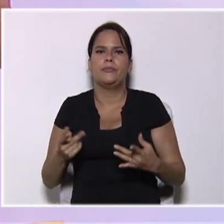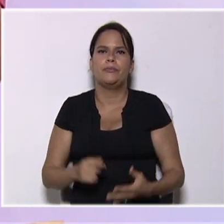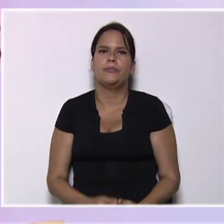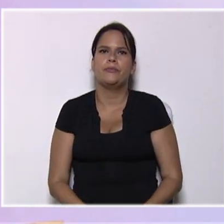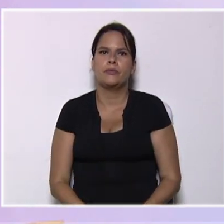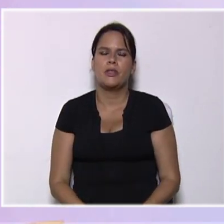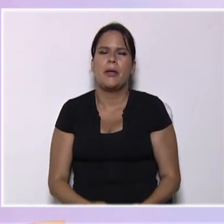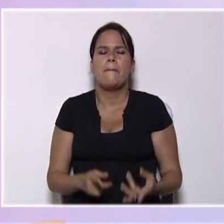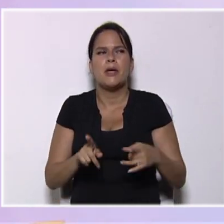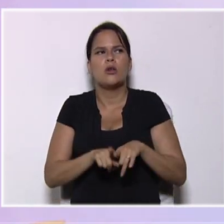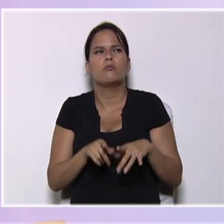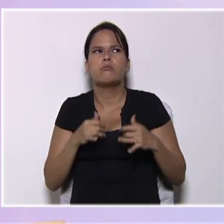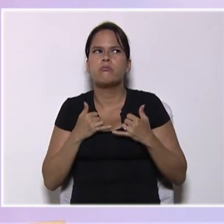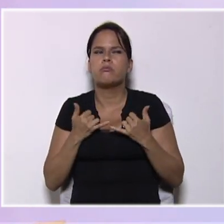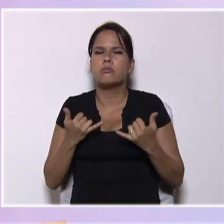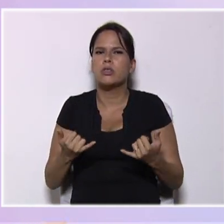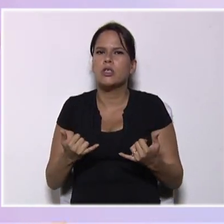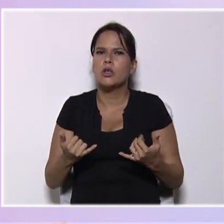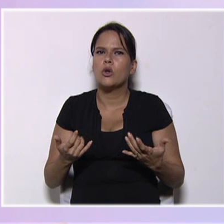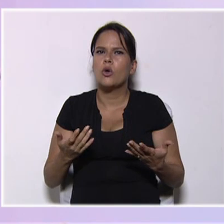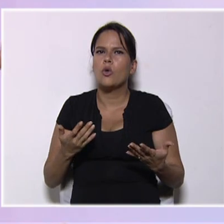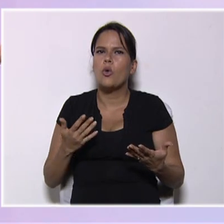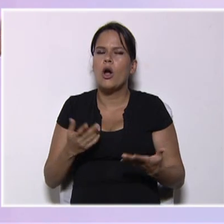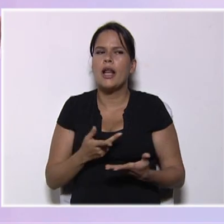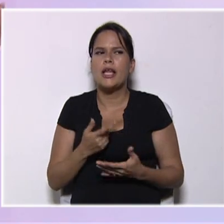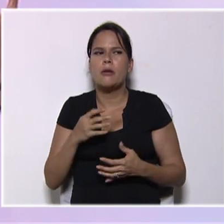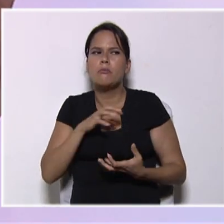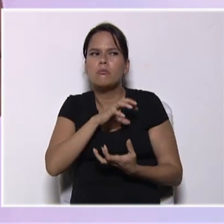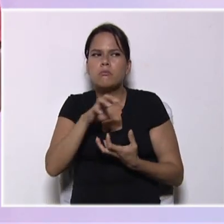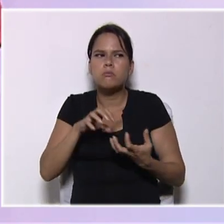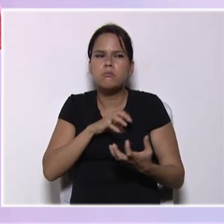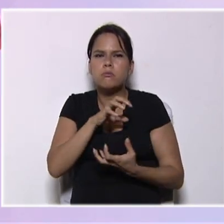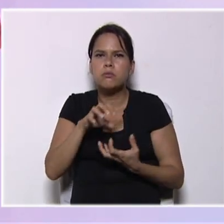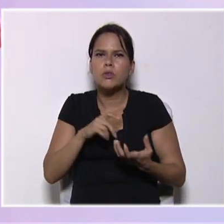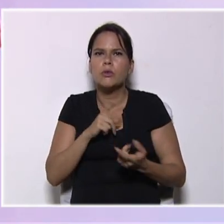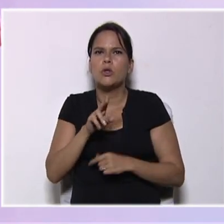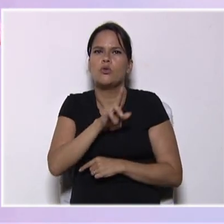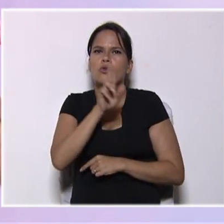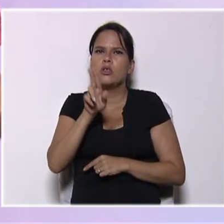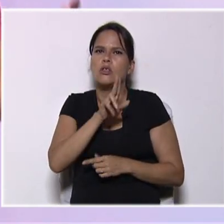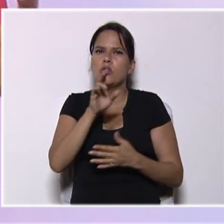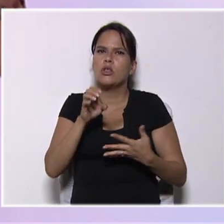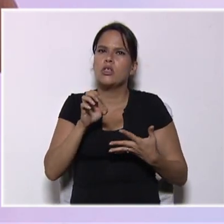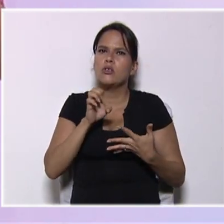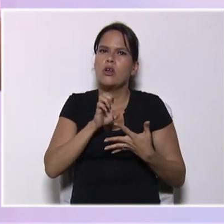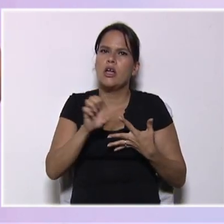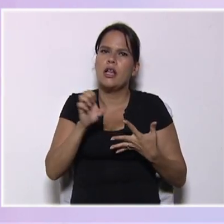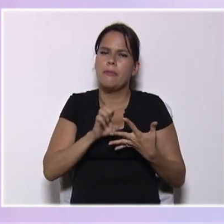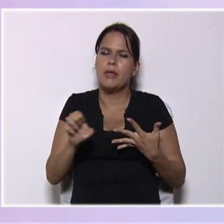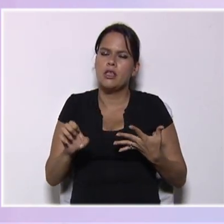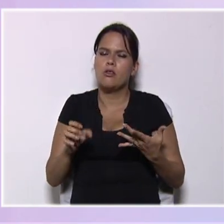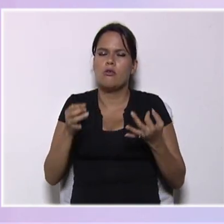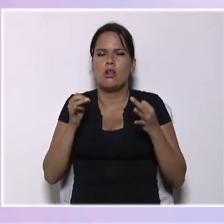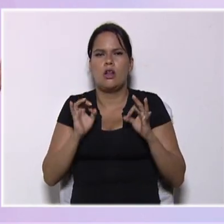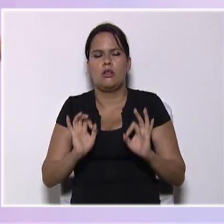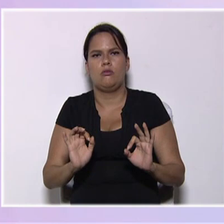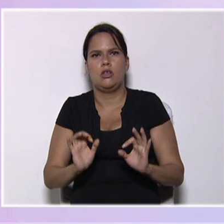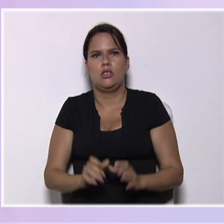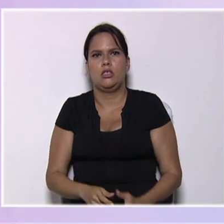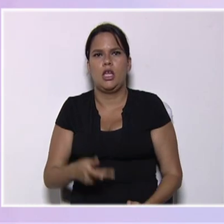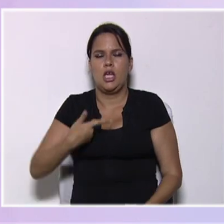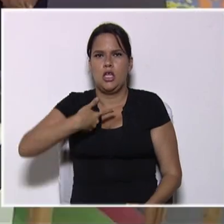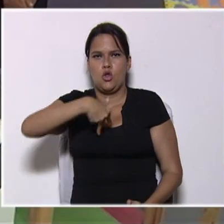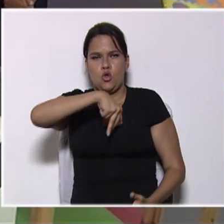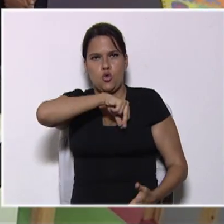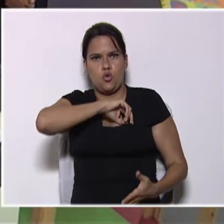¿qué ocurre eso y cuál es el impacto de la utilización de esos elementos en la naturaleza, en